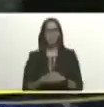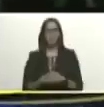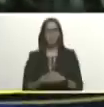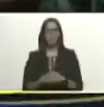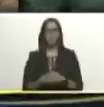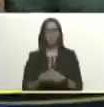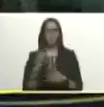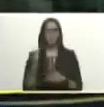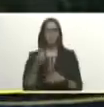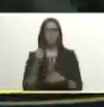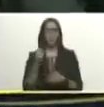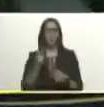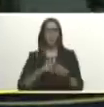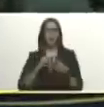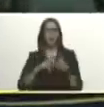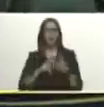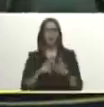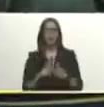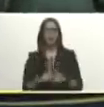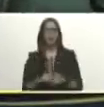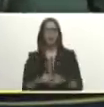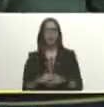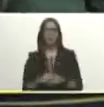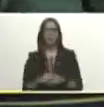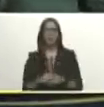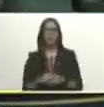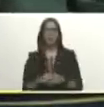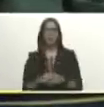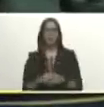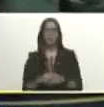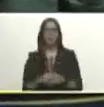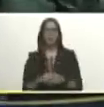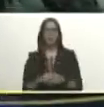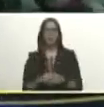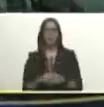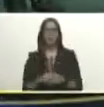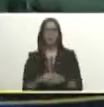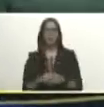¿Cómo sería entonces? ¿Cómo sería entonces? Enemigo, el aliado. Correcto.